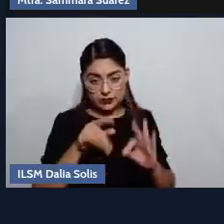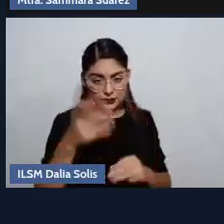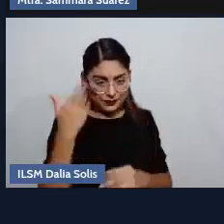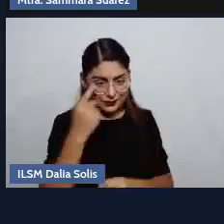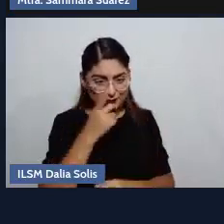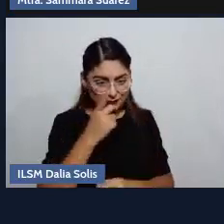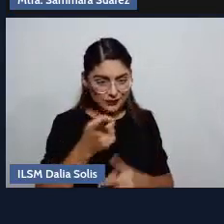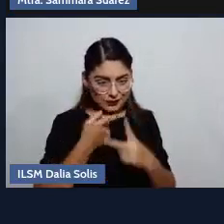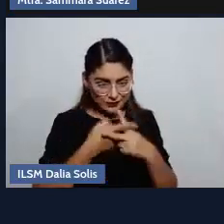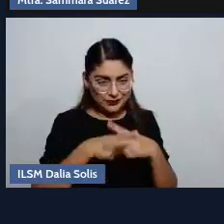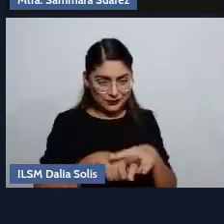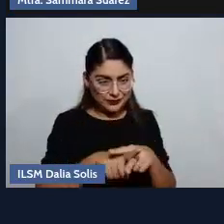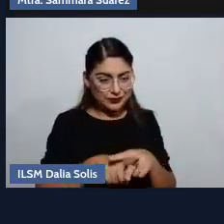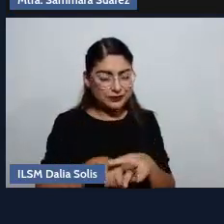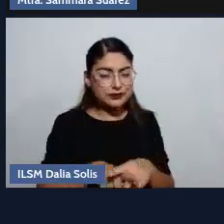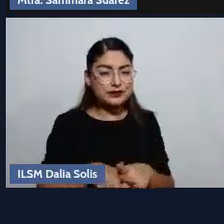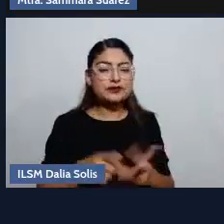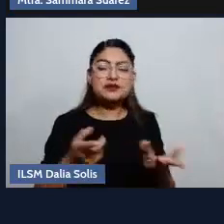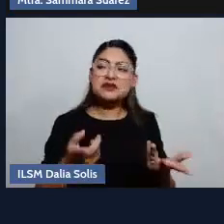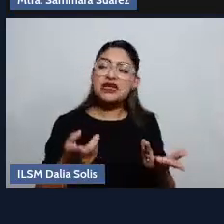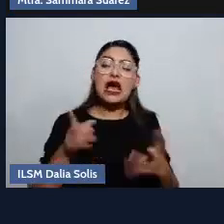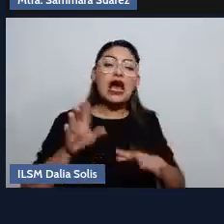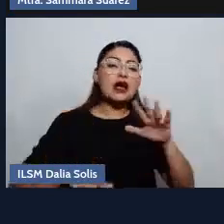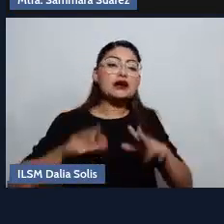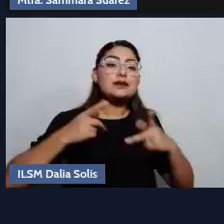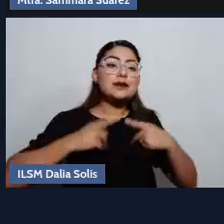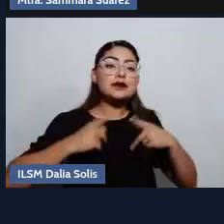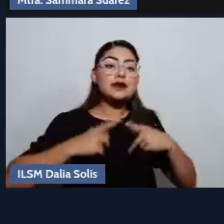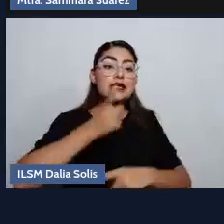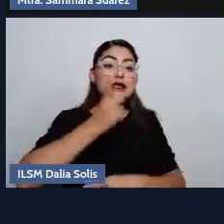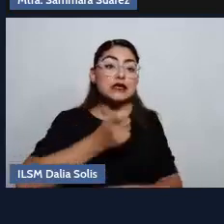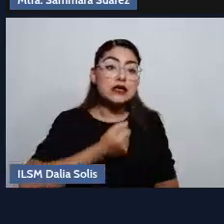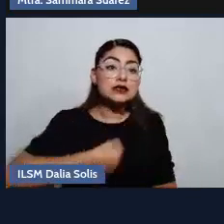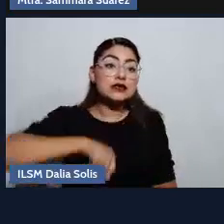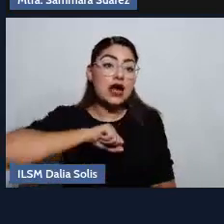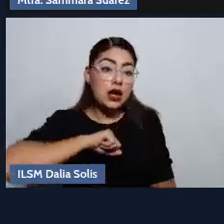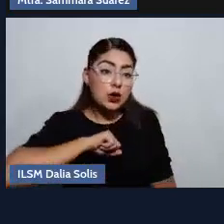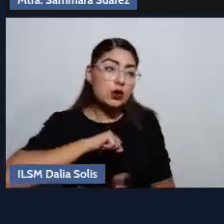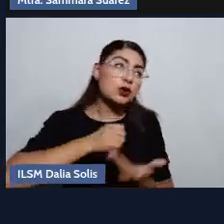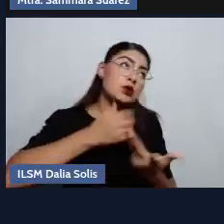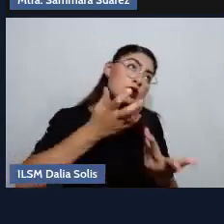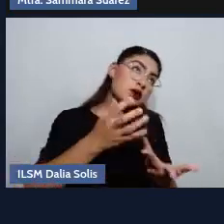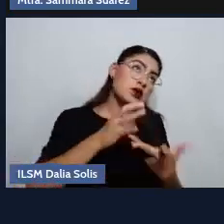veces uno habla de la salud, ¿no? Y la mayoría, a lo mejor,